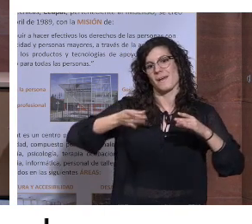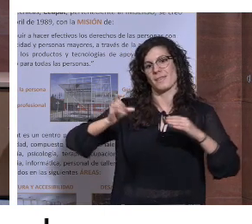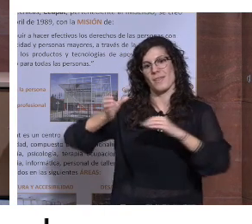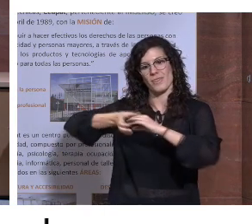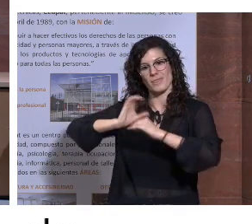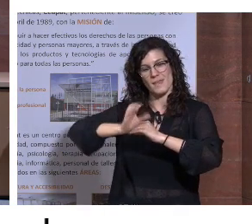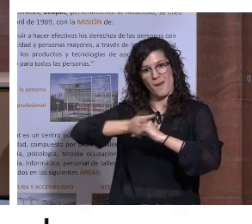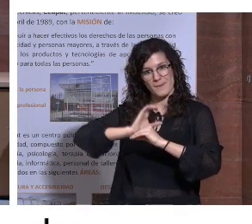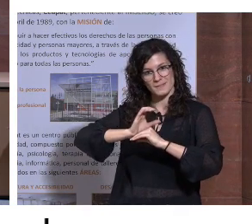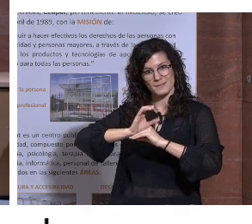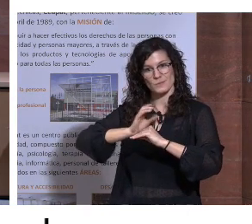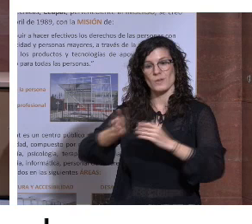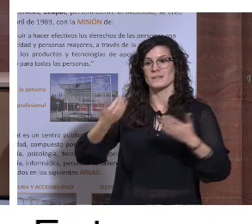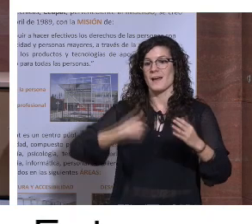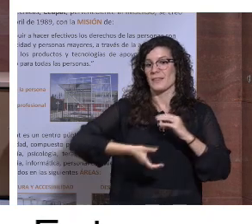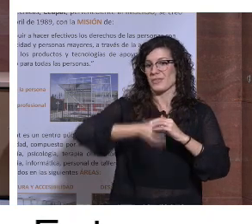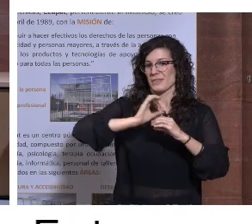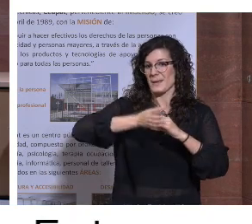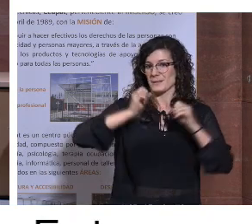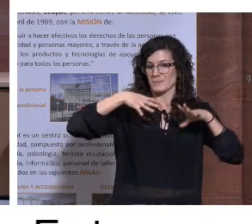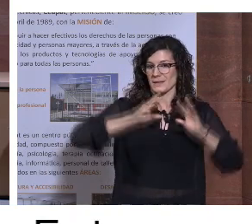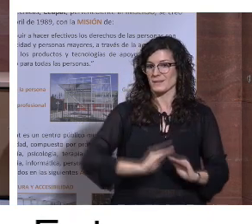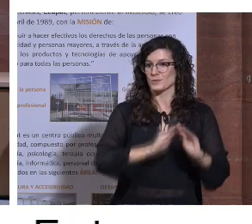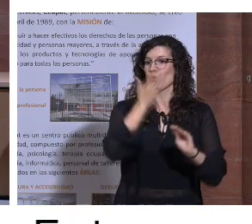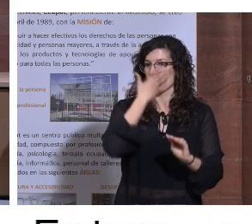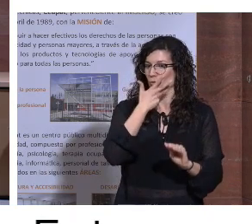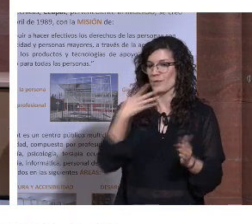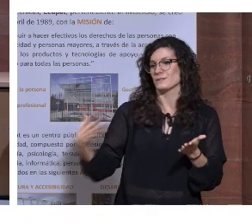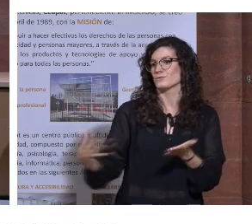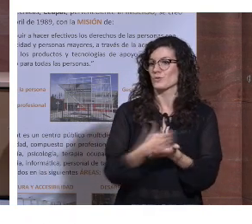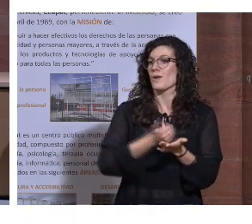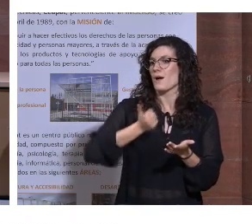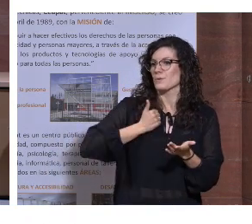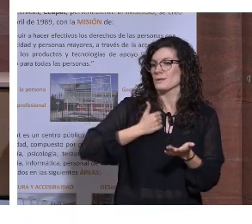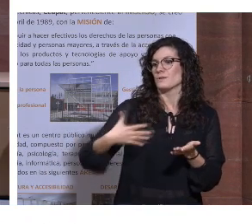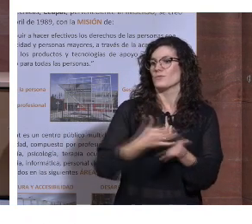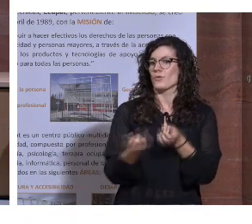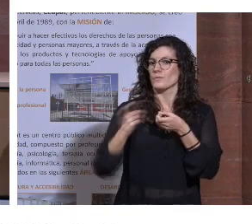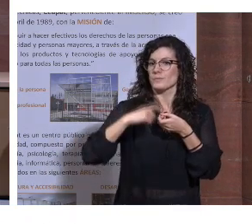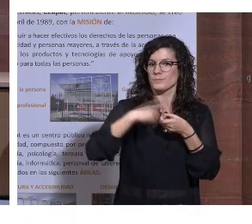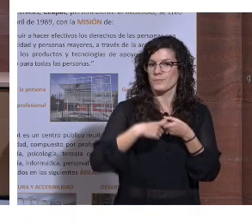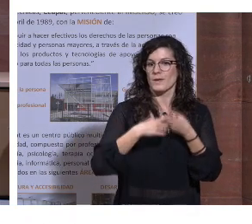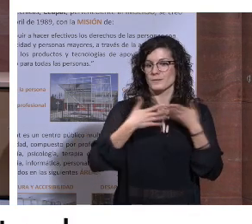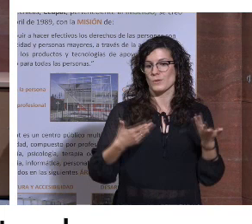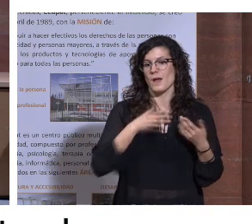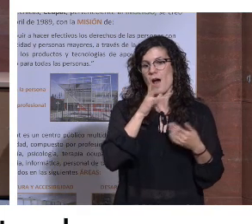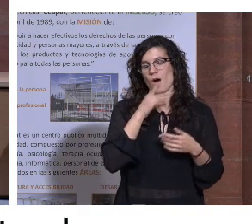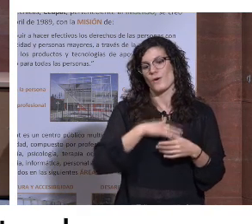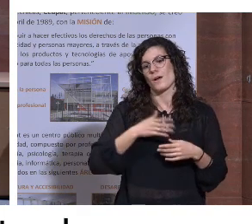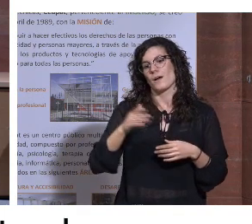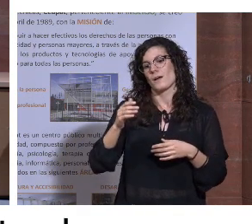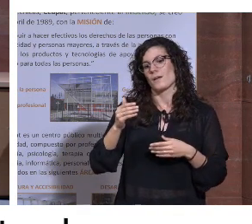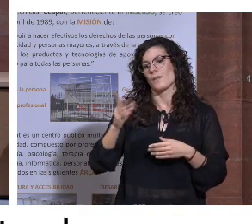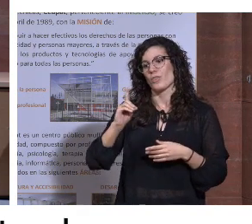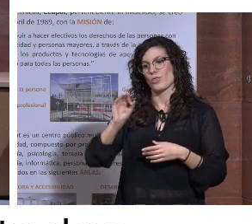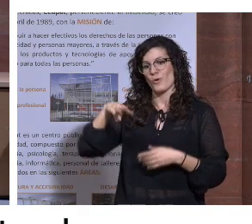magia del CEAPAD pues ya la conocemos, todos nos beneficiamos de ella, todos aportamos de ella. Y entonces pues Domingo, pues muchísimas gracias